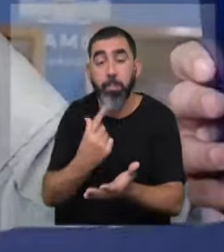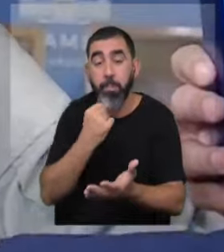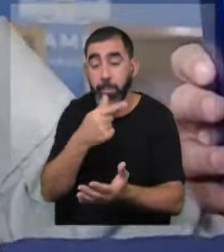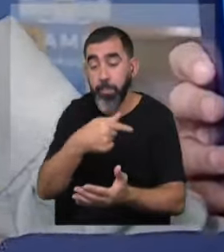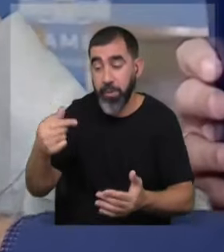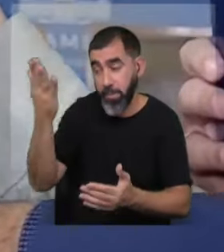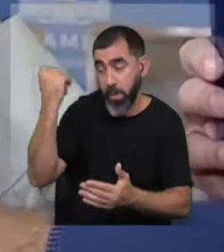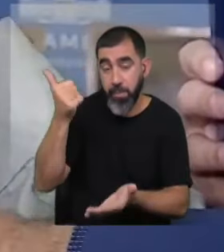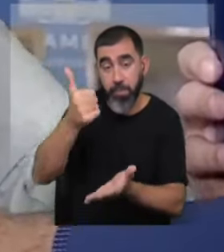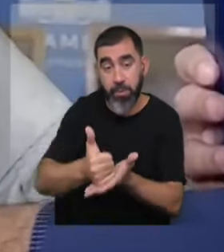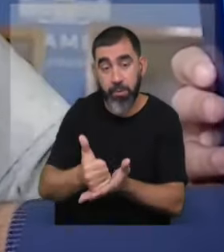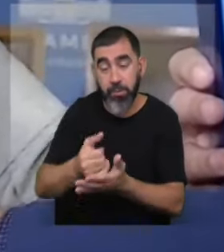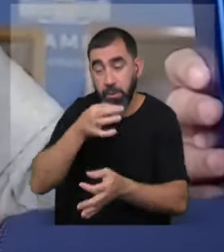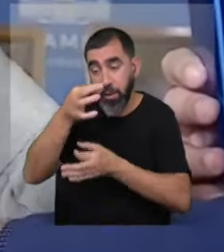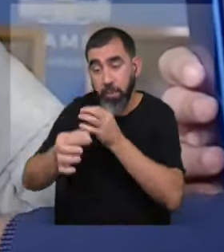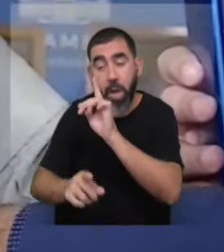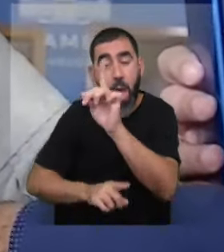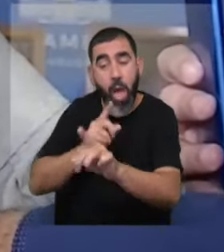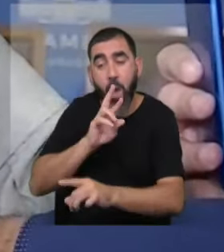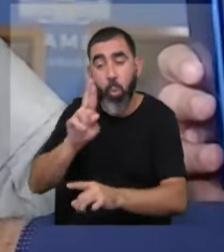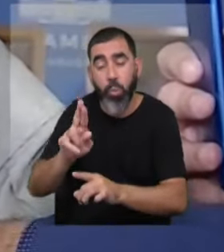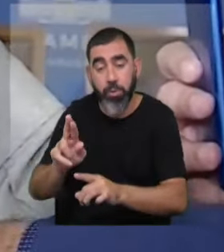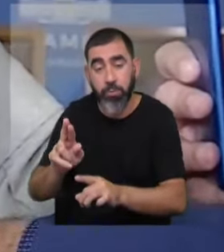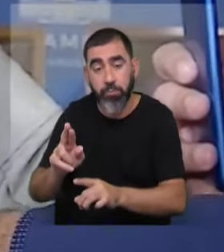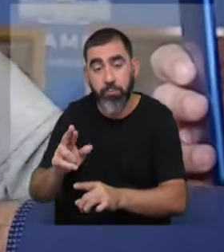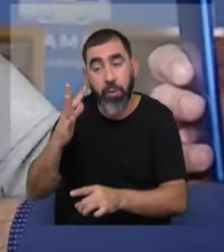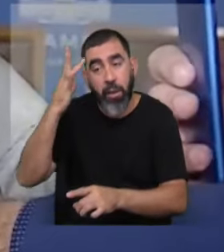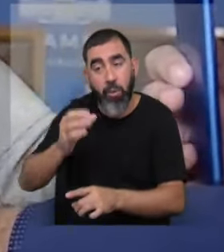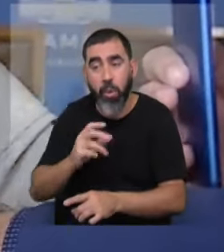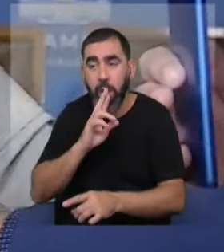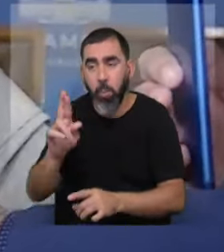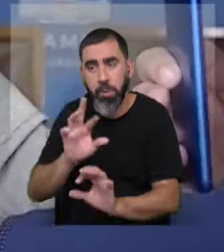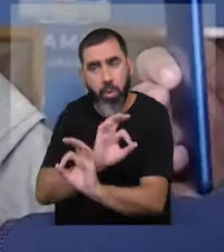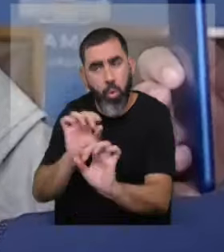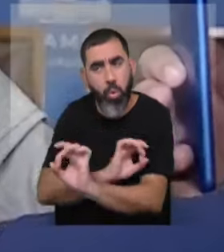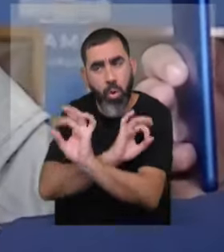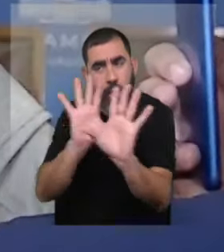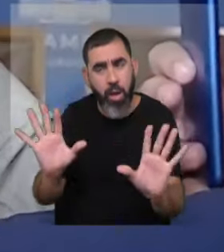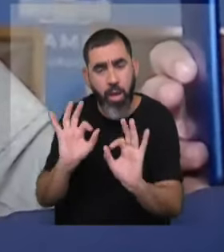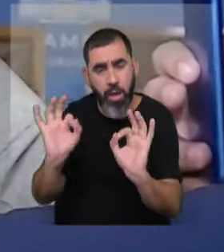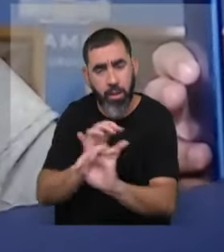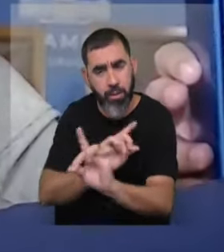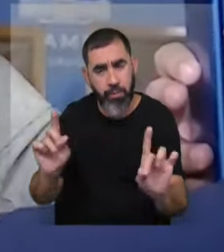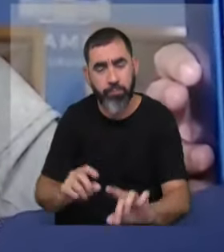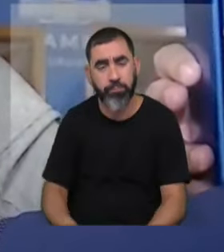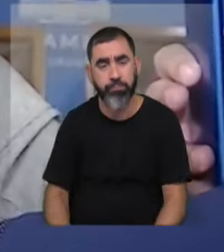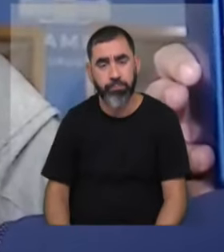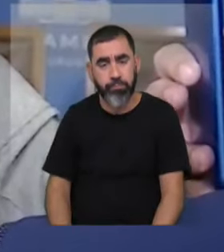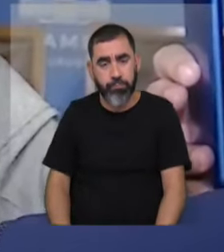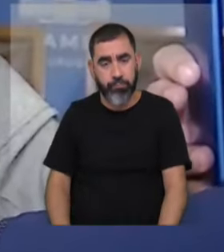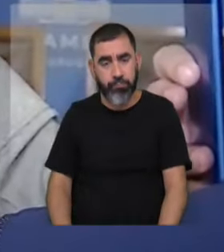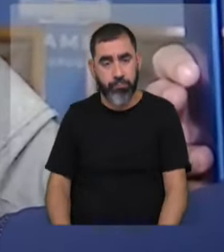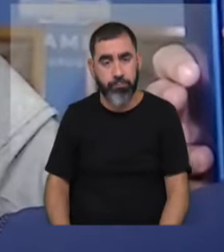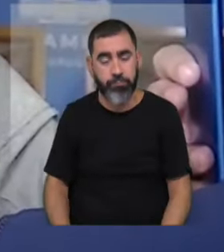pasada, dio algunas respuestas. En nuestra opinión, las respuestas no fueron suficientes para aclarar